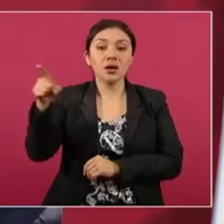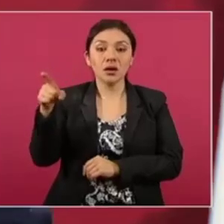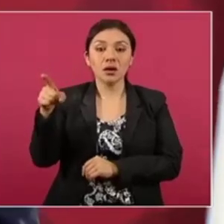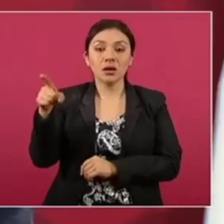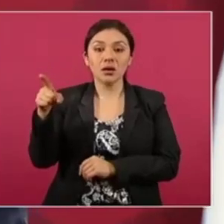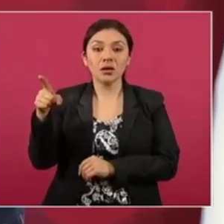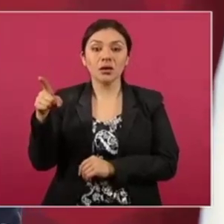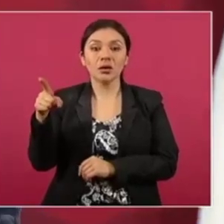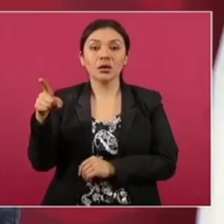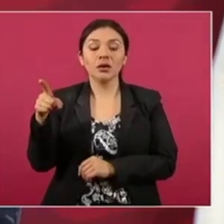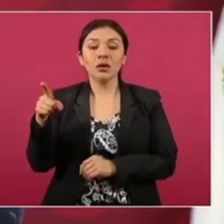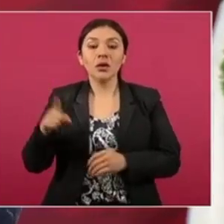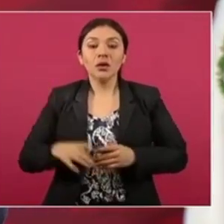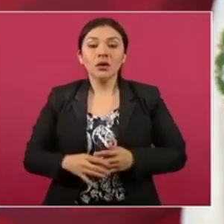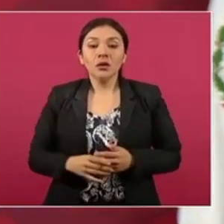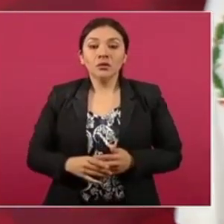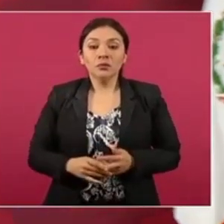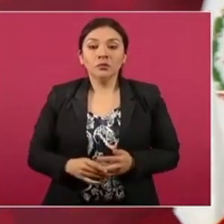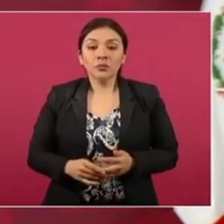de